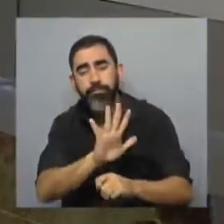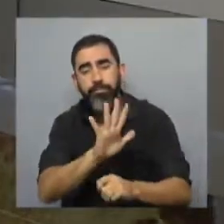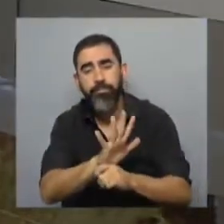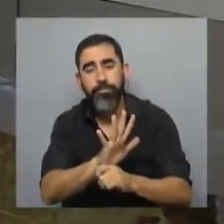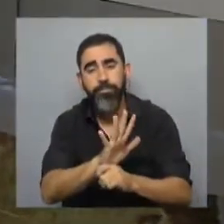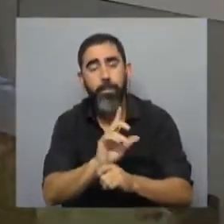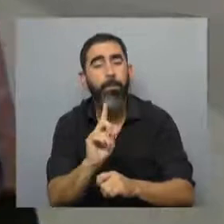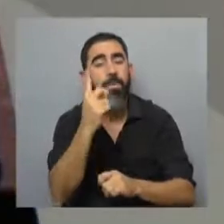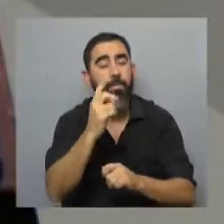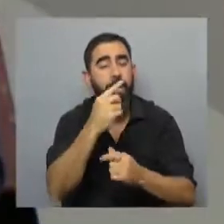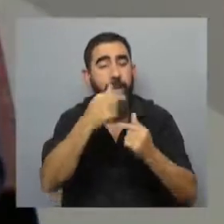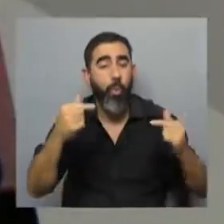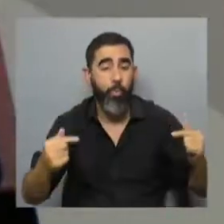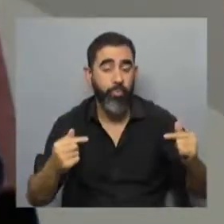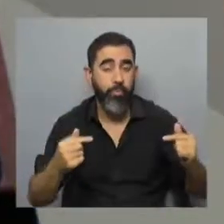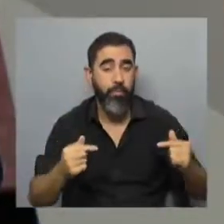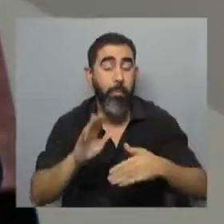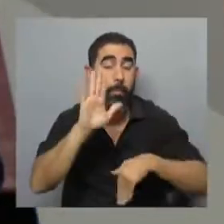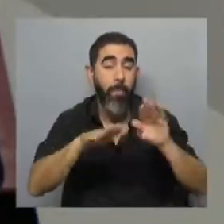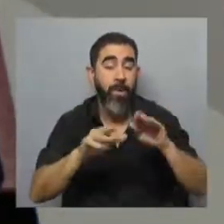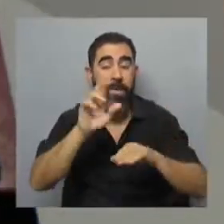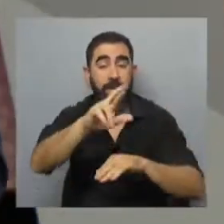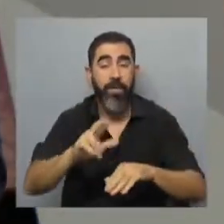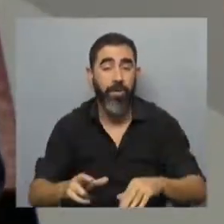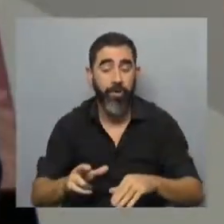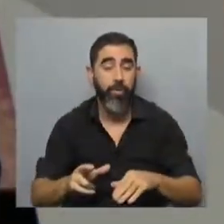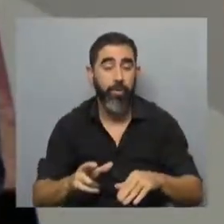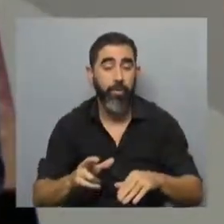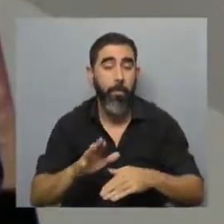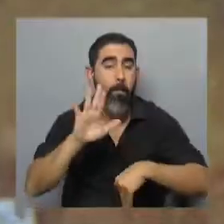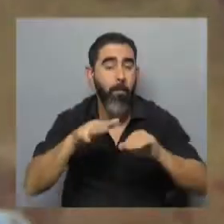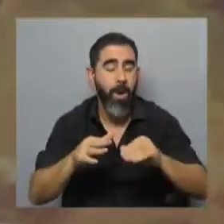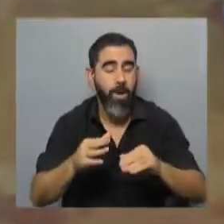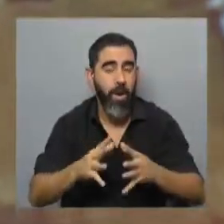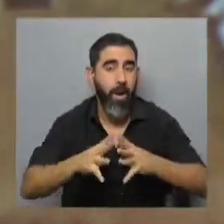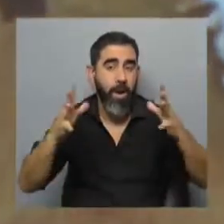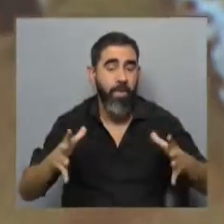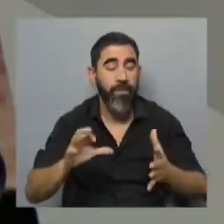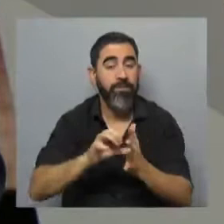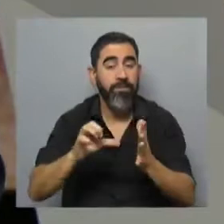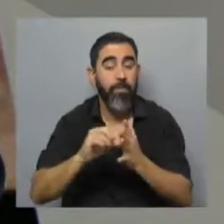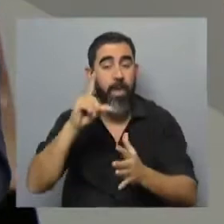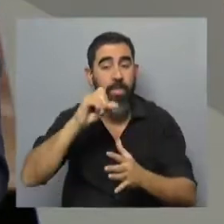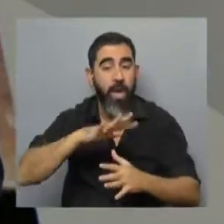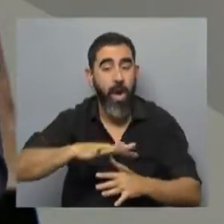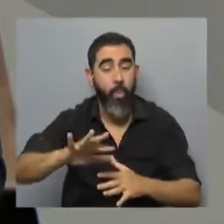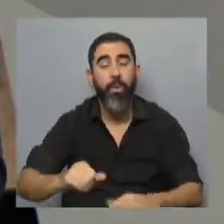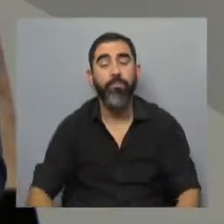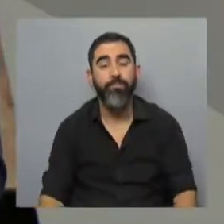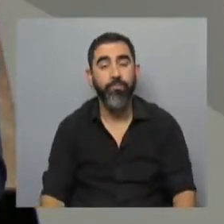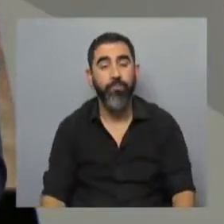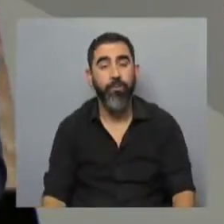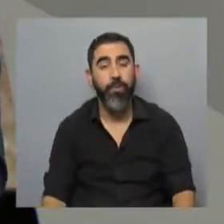bueno, los principales recursos, fundamentalmente los ríos de mayor peso en los sistemas hidrológicos. Todos